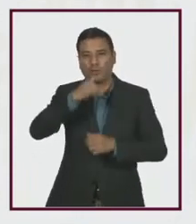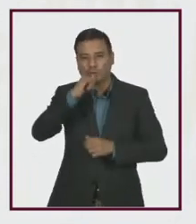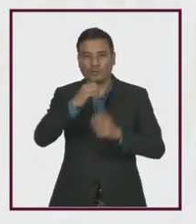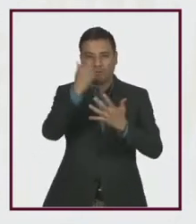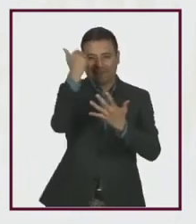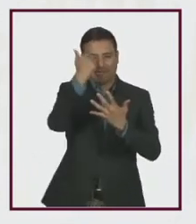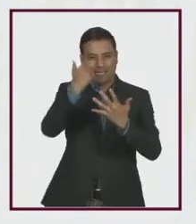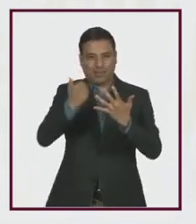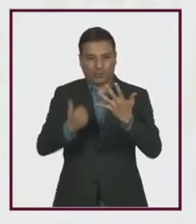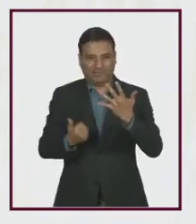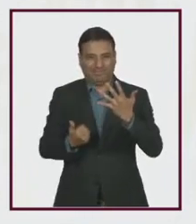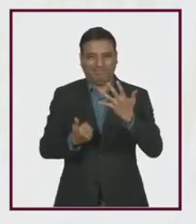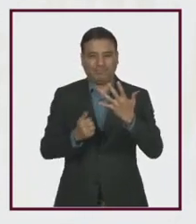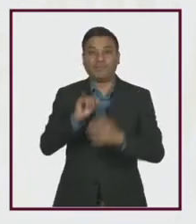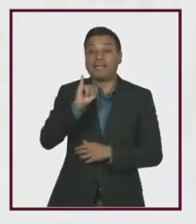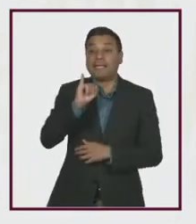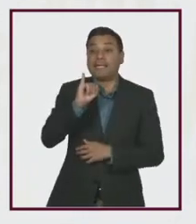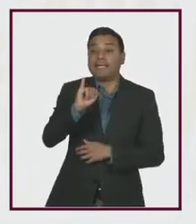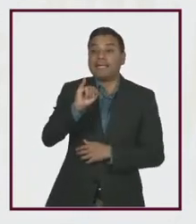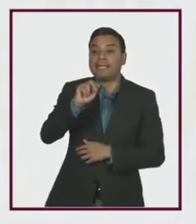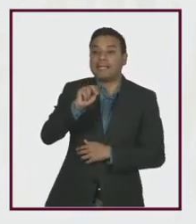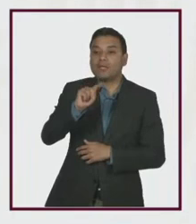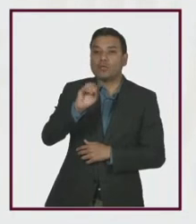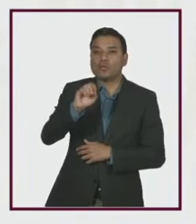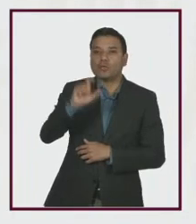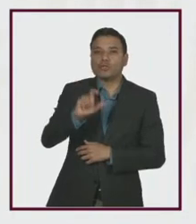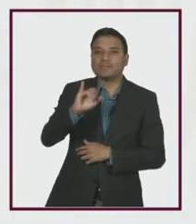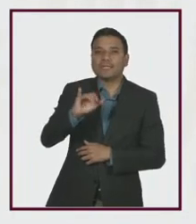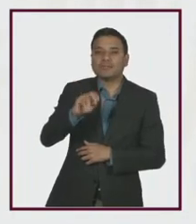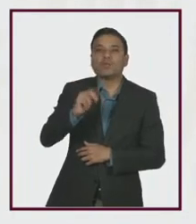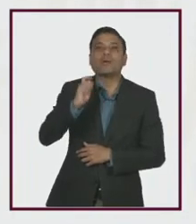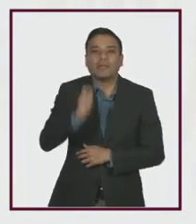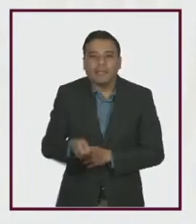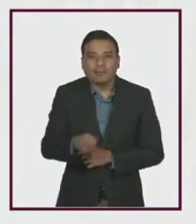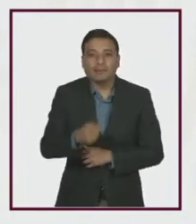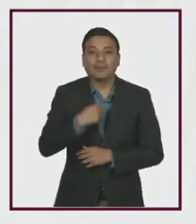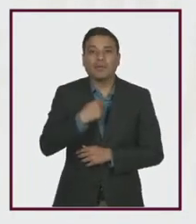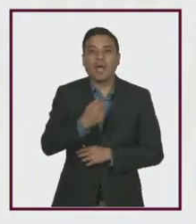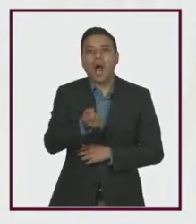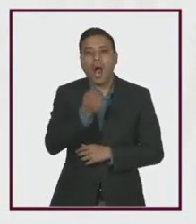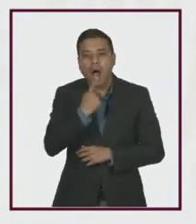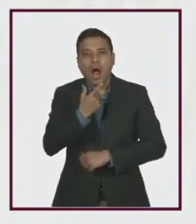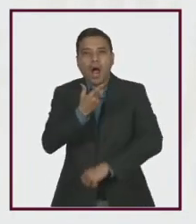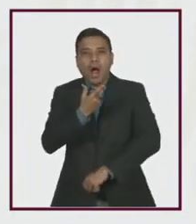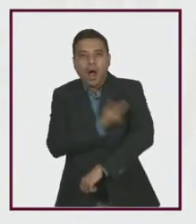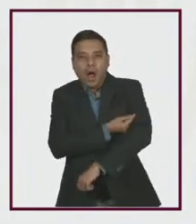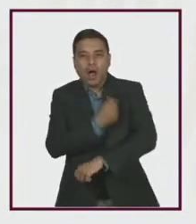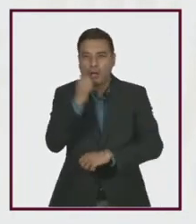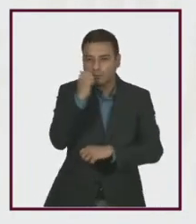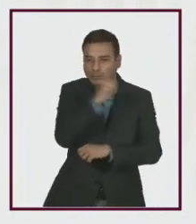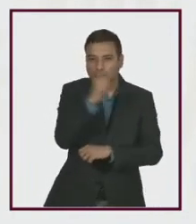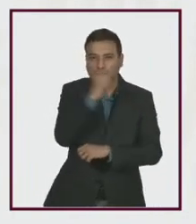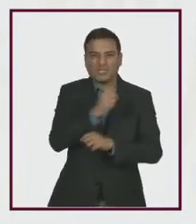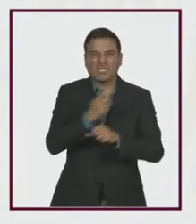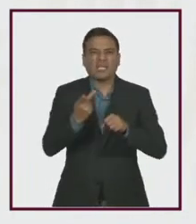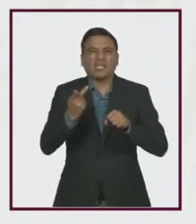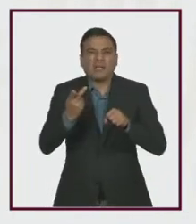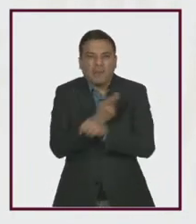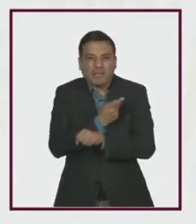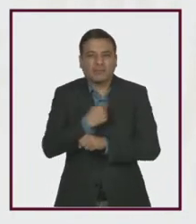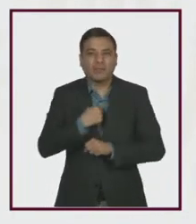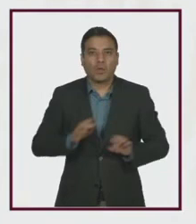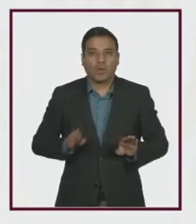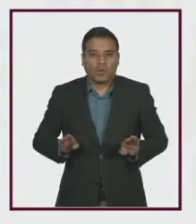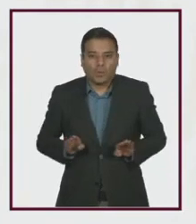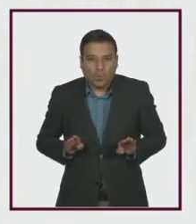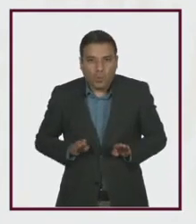ser los efectos que tiene la sustancia al entrar en mi cuerpo, que van a afectar mi pensamiento, que van a afectar mi conducta y que van a